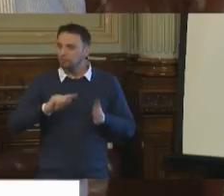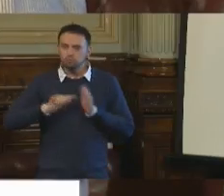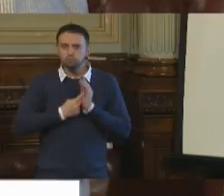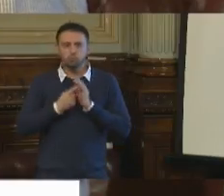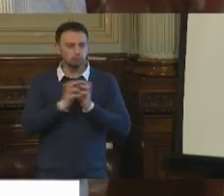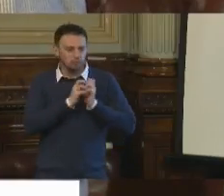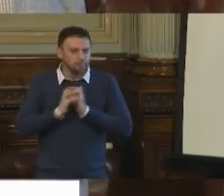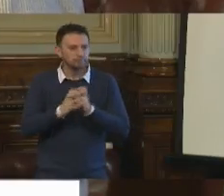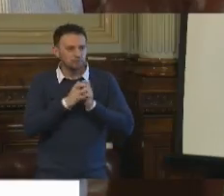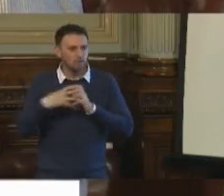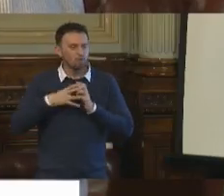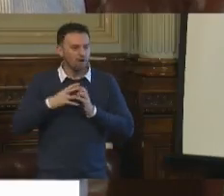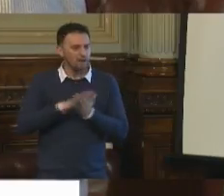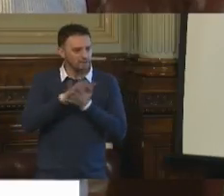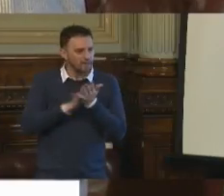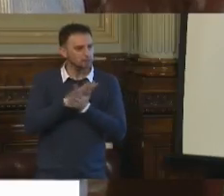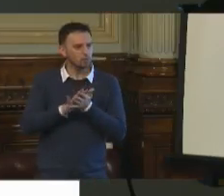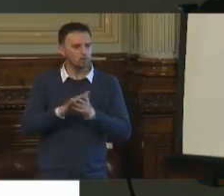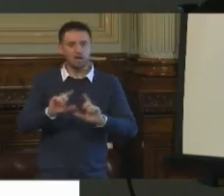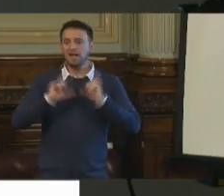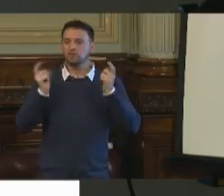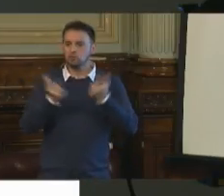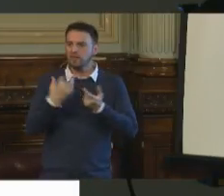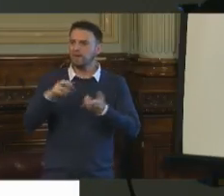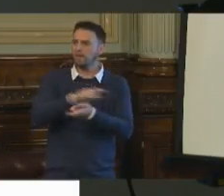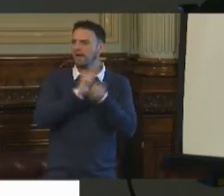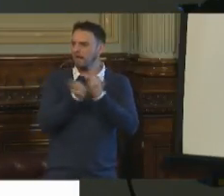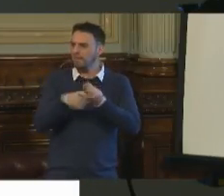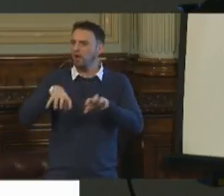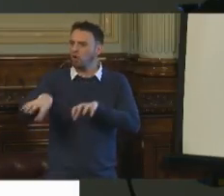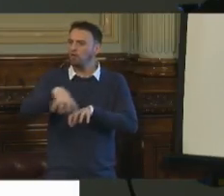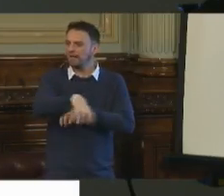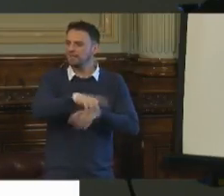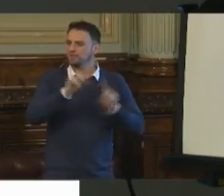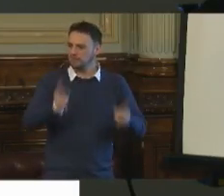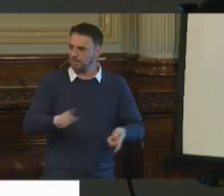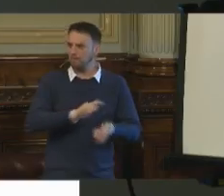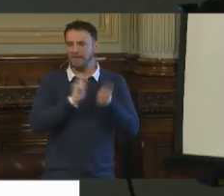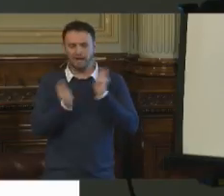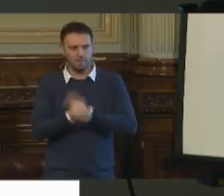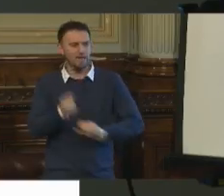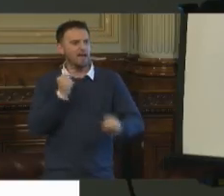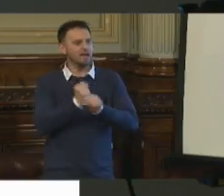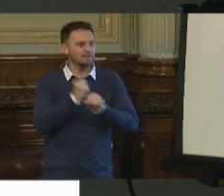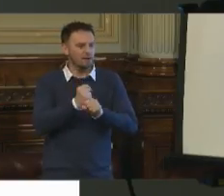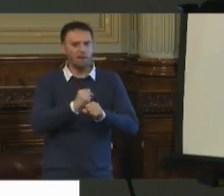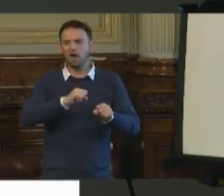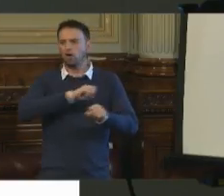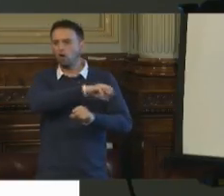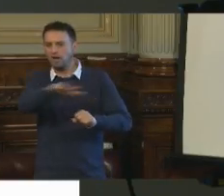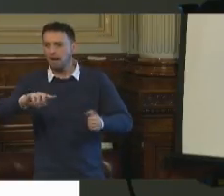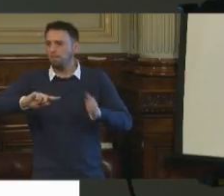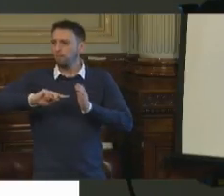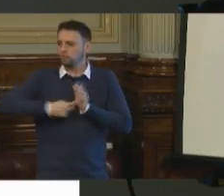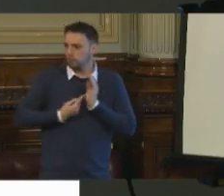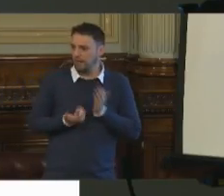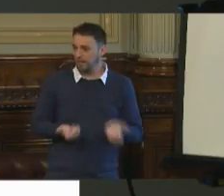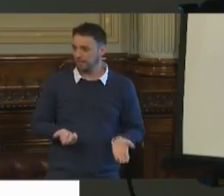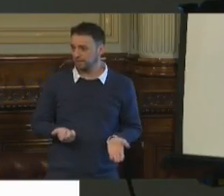nudo en el que estamos no en transformar nuestras sociedades nuestras organizaciones nuestros entornos laborales urbanos